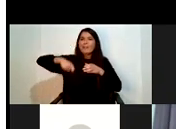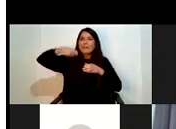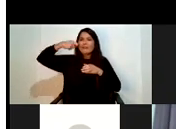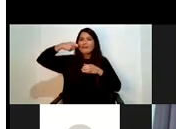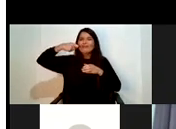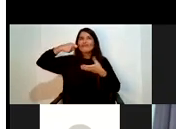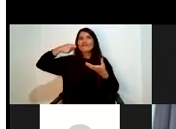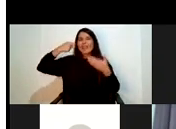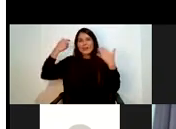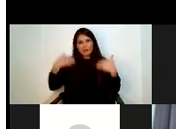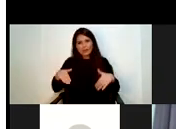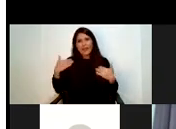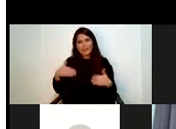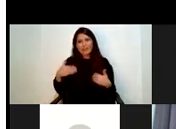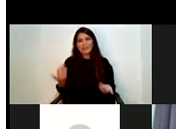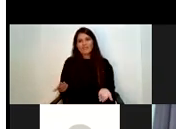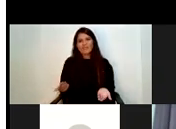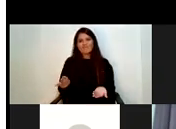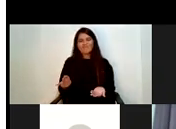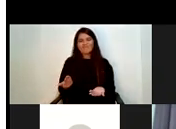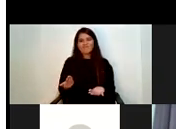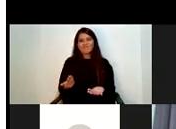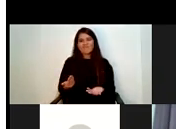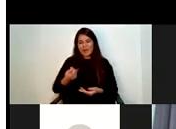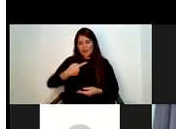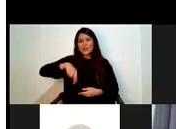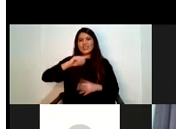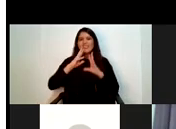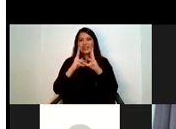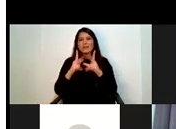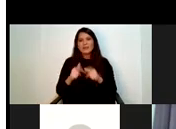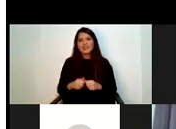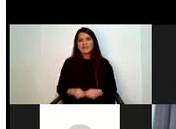es importante y es relevante para nuestra familia.